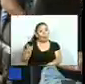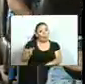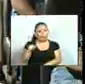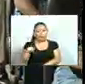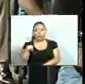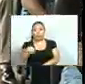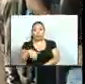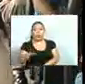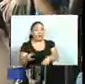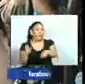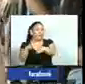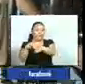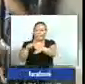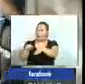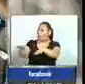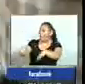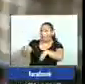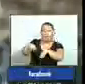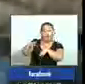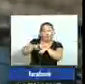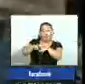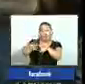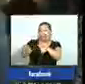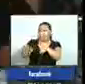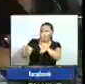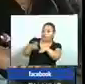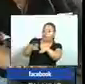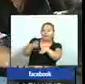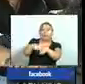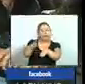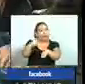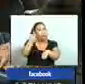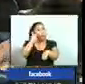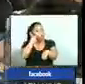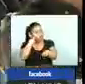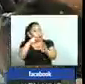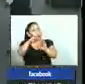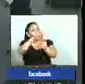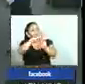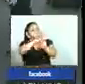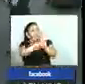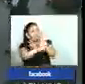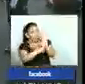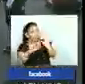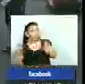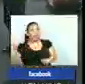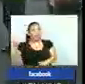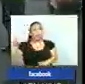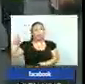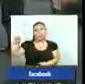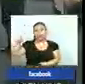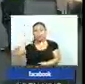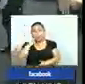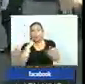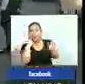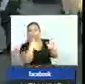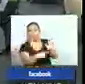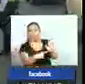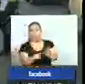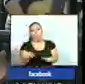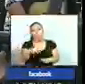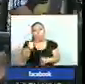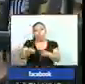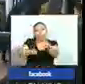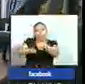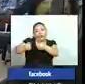a esta zona ya no permitían más pasajeros para cumplir con los lineamientos girados por el BMT. Otros viajaban